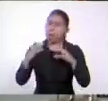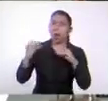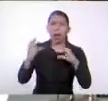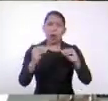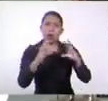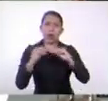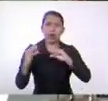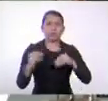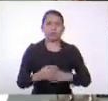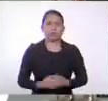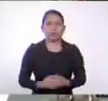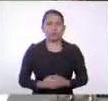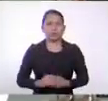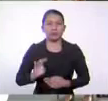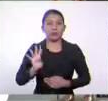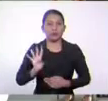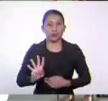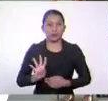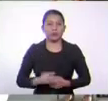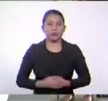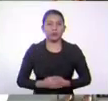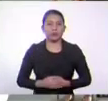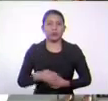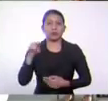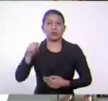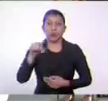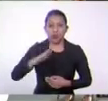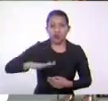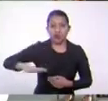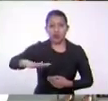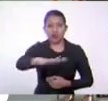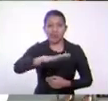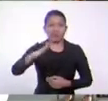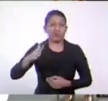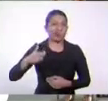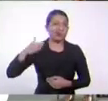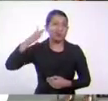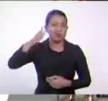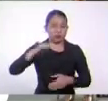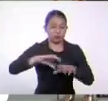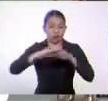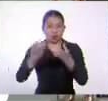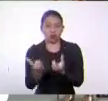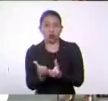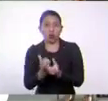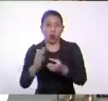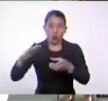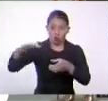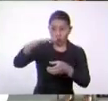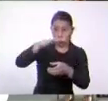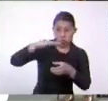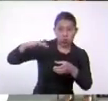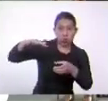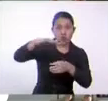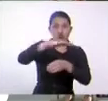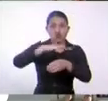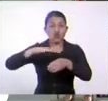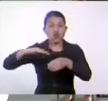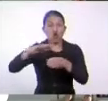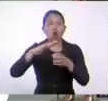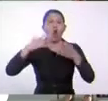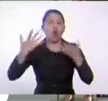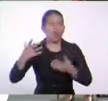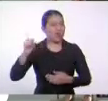4. Presentan entornos futuros, espaciales o ficticios. Es común que en los cuentos de